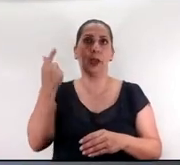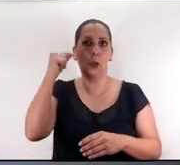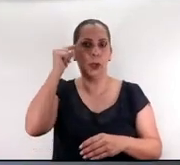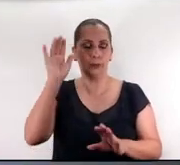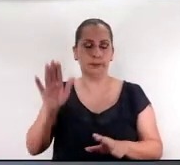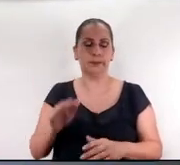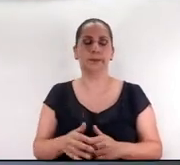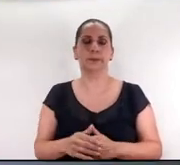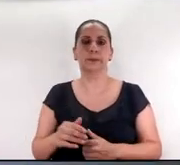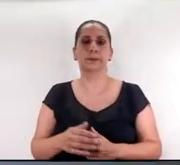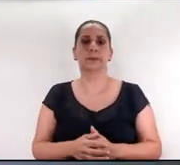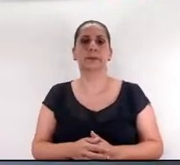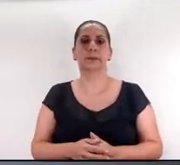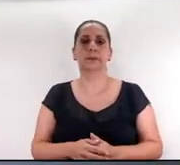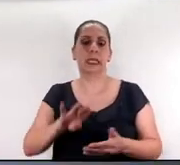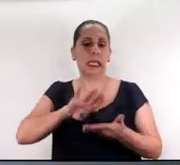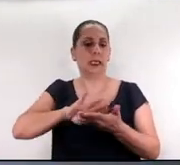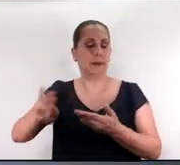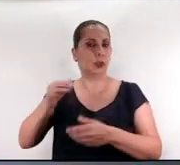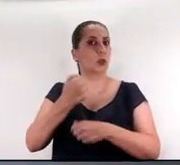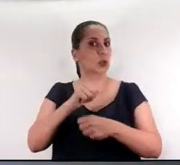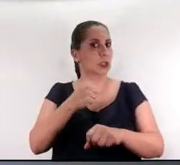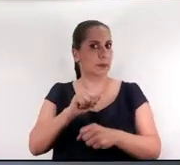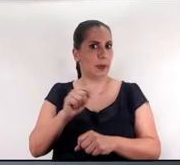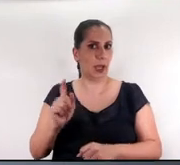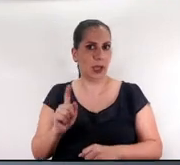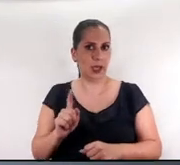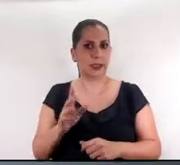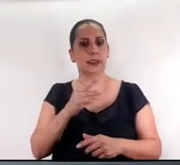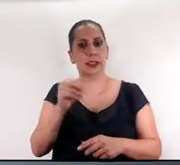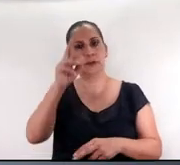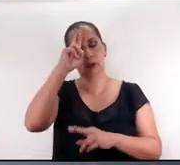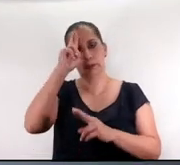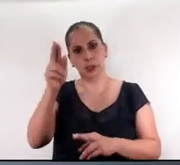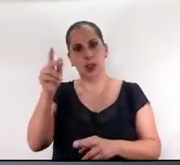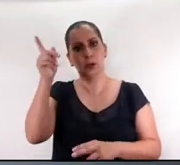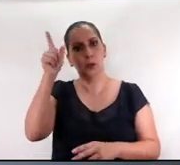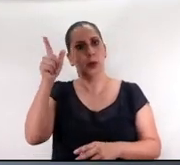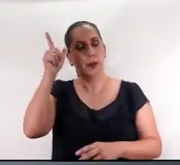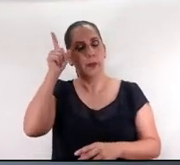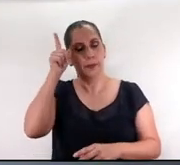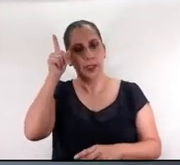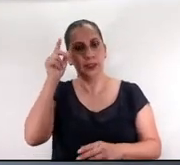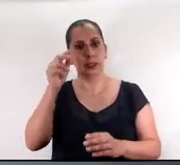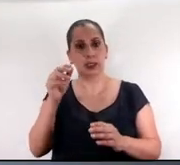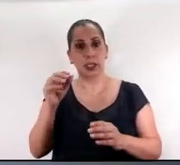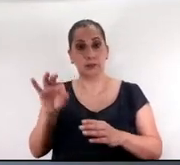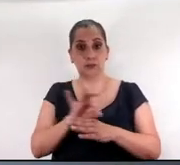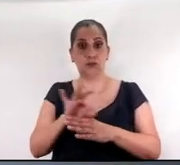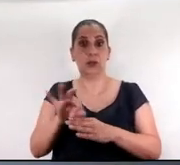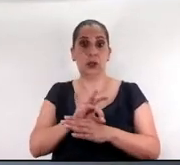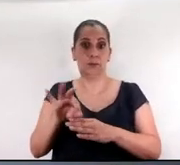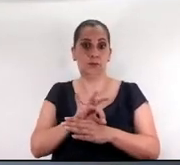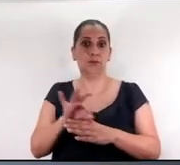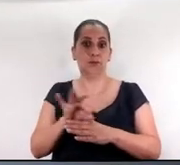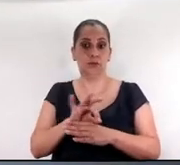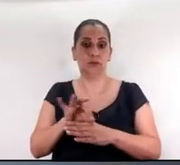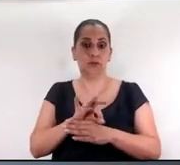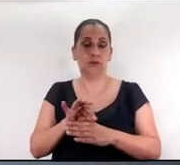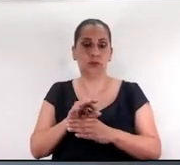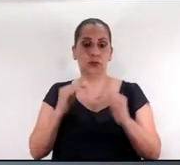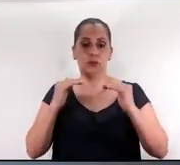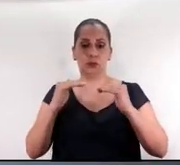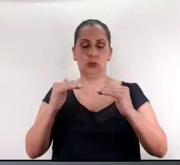gobierno. De gobierno. Decir, quitando los municipales y, por supuesto, respetando el papel esencial que juega en el